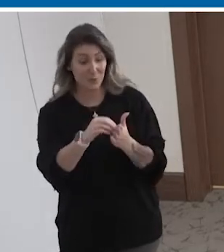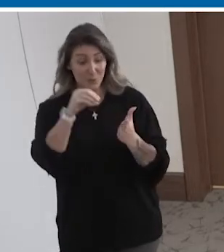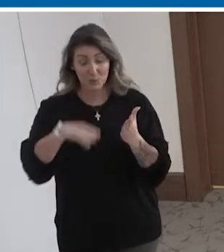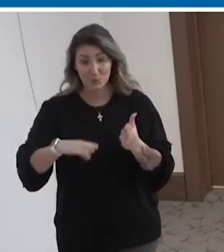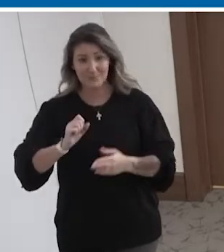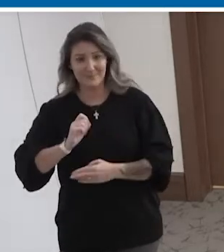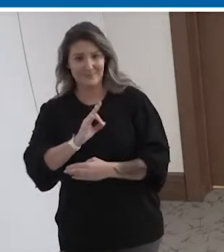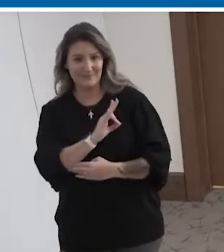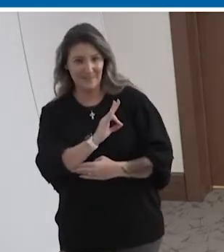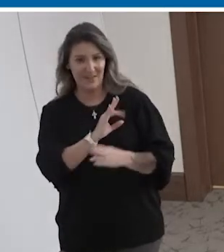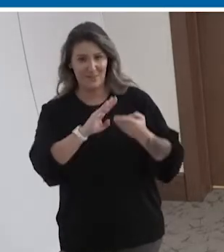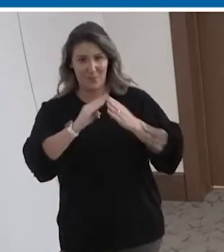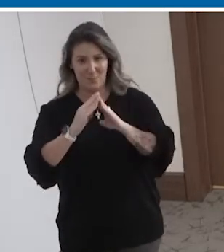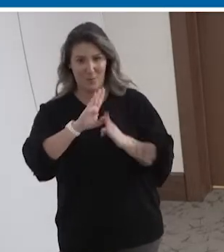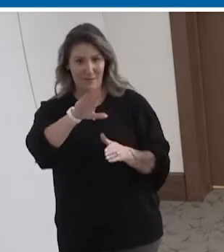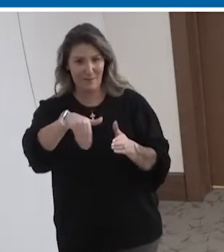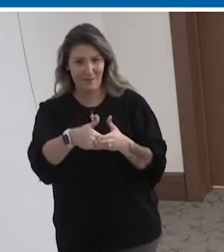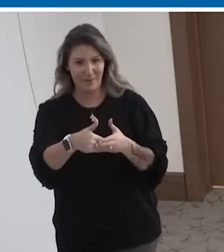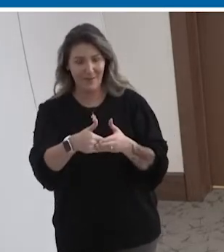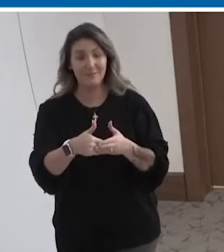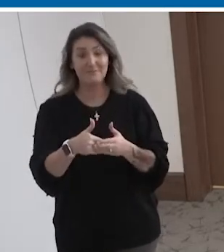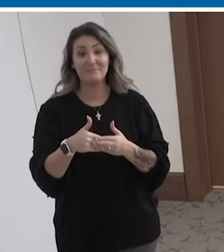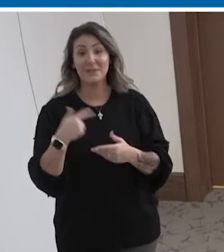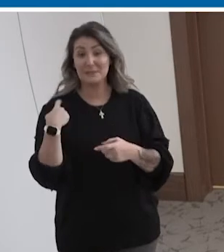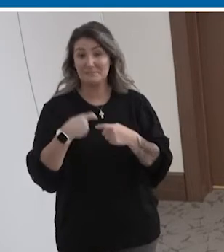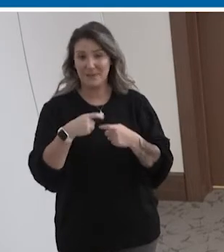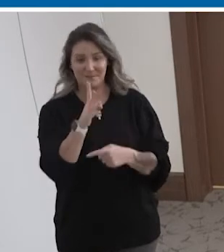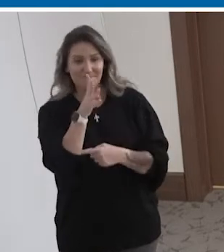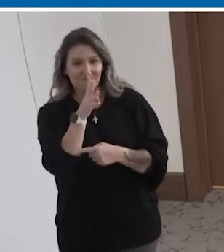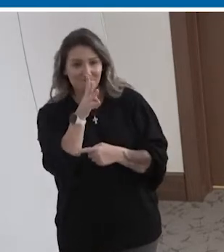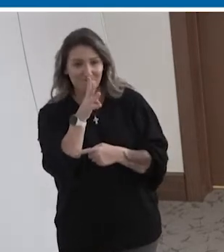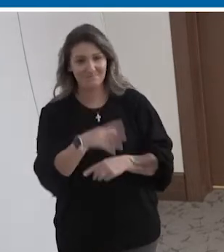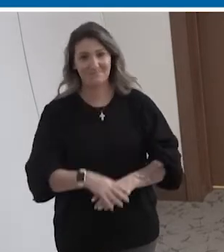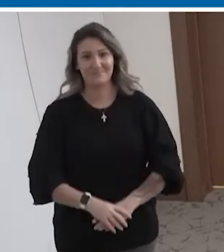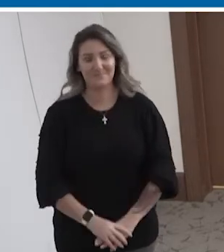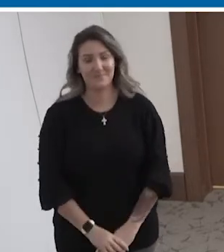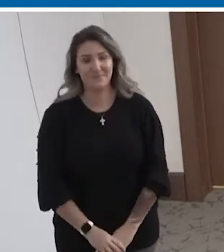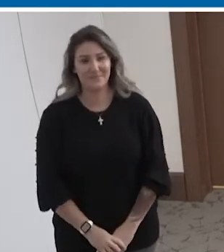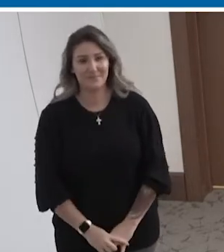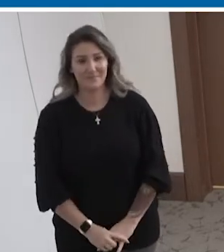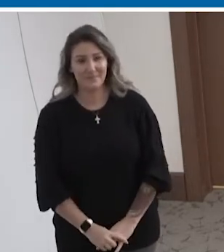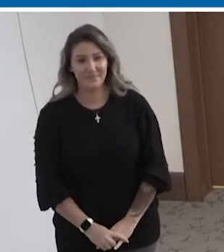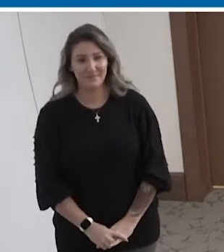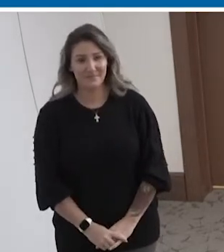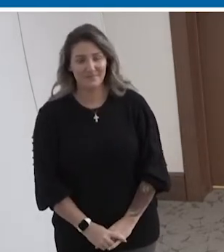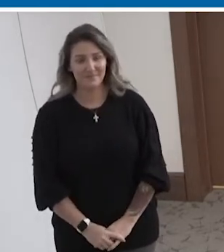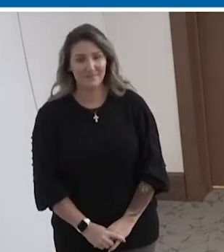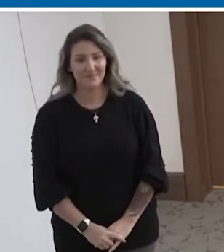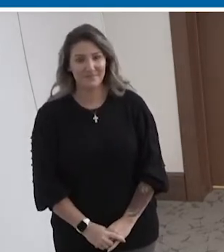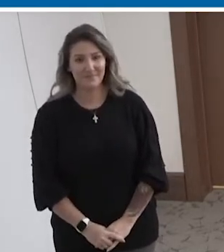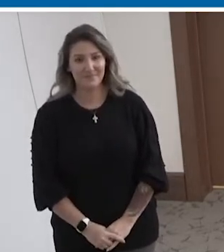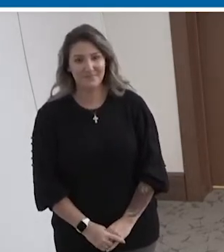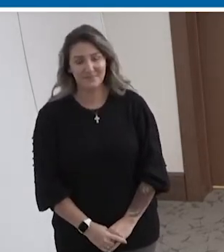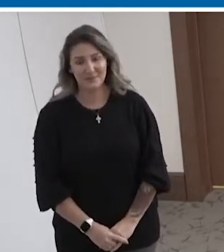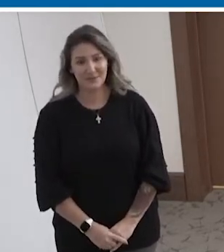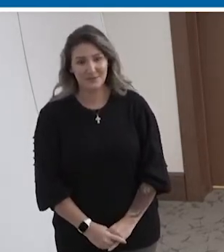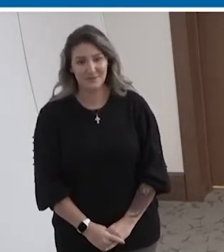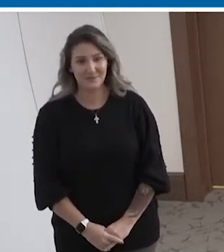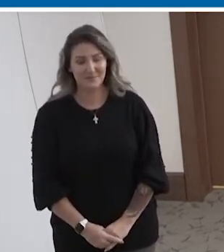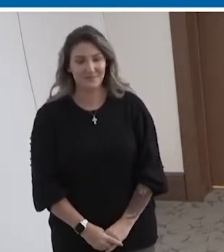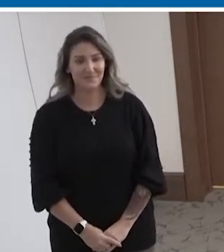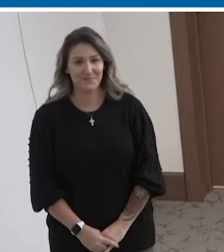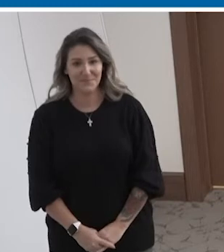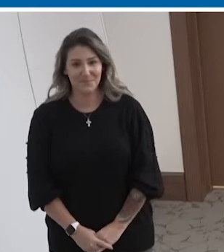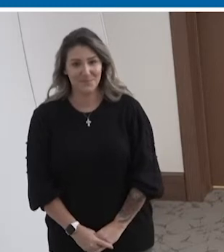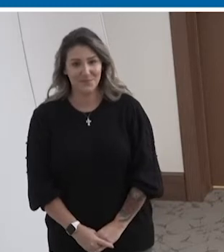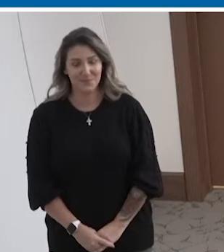community. Por los pasados 18 meses, Children's Mercy ha estado trabajando con las escuelas públicas para poder ayudar a las